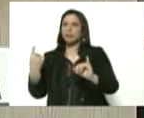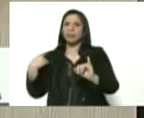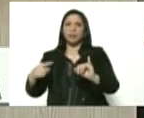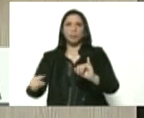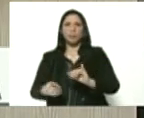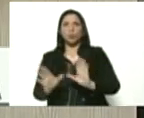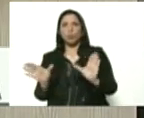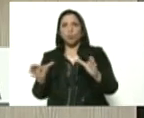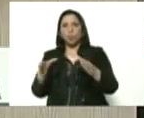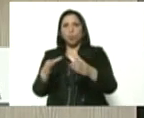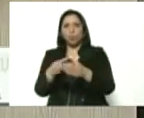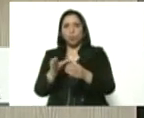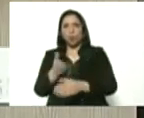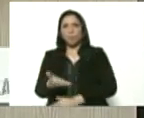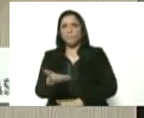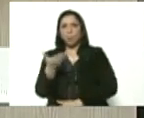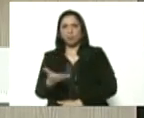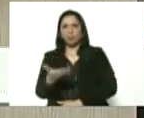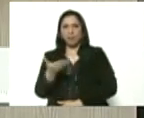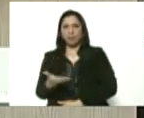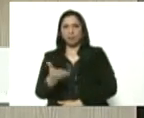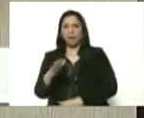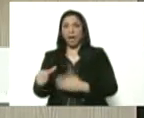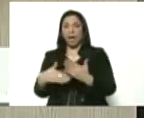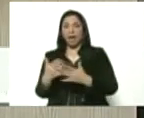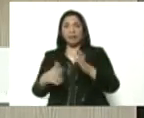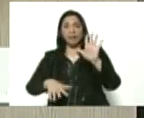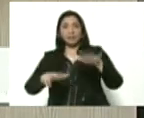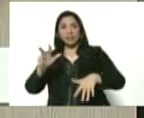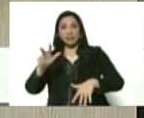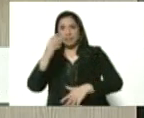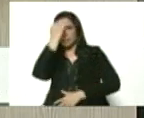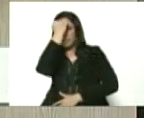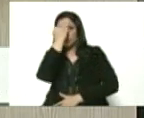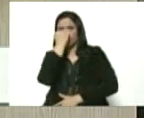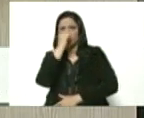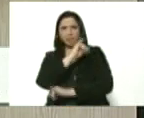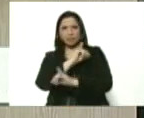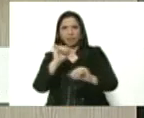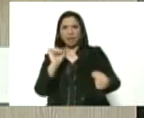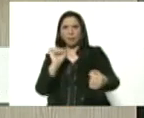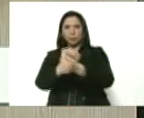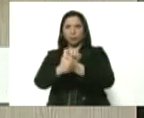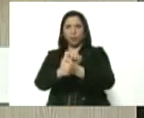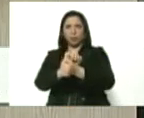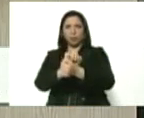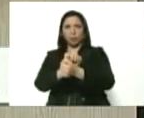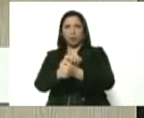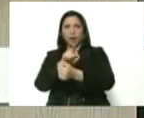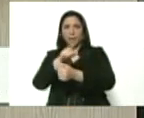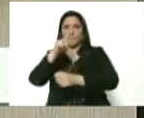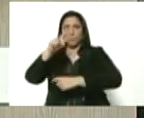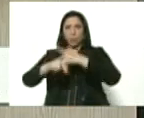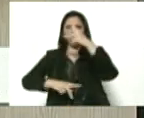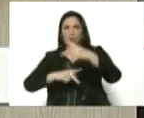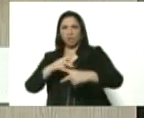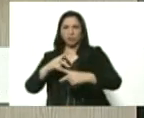un grupo importante, hasta 13 terroristas capturados en este proceso de